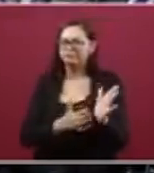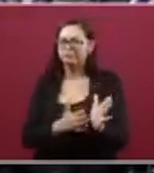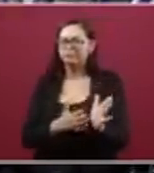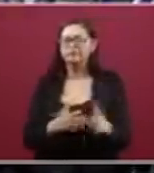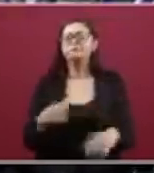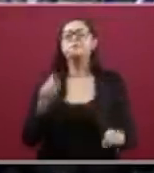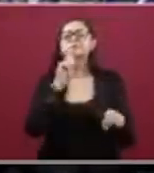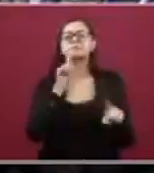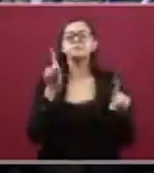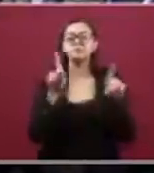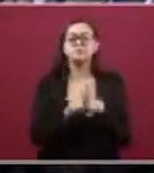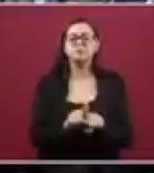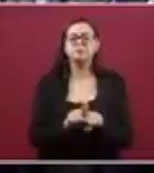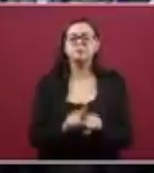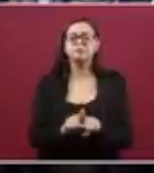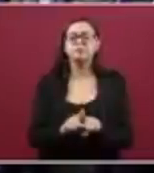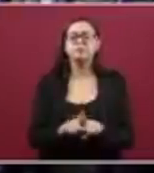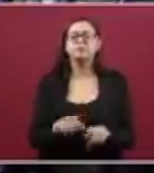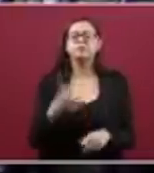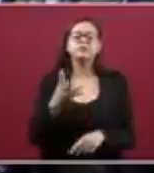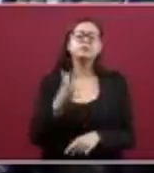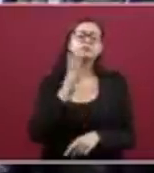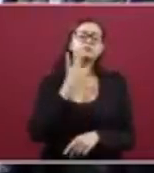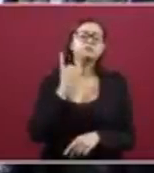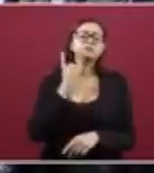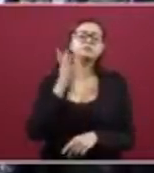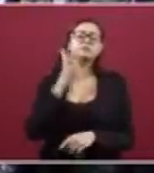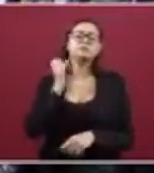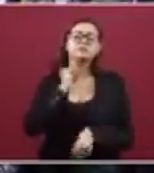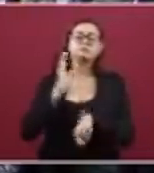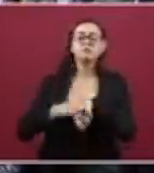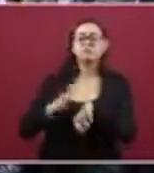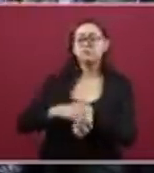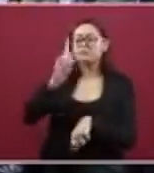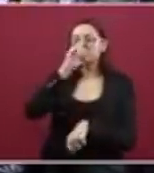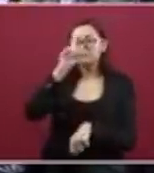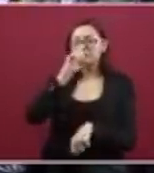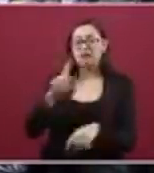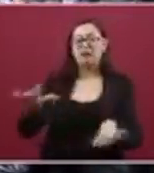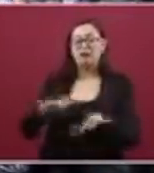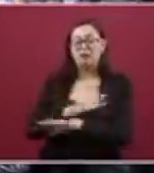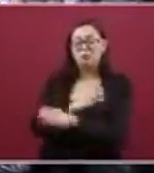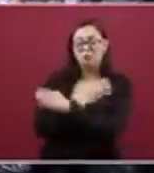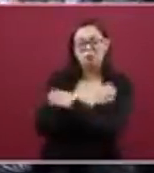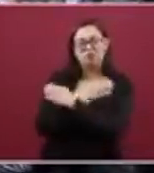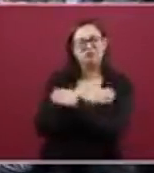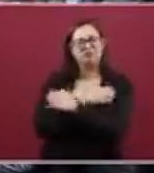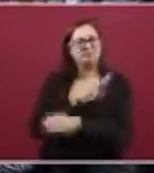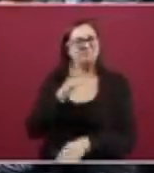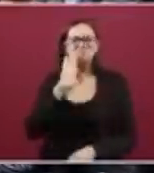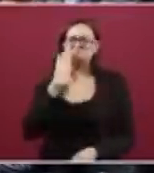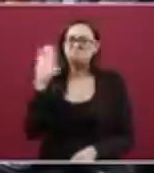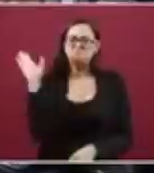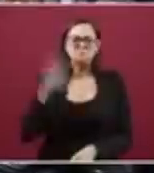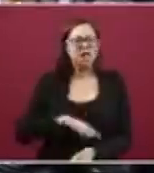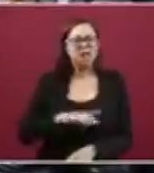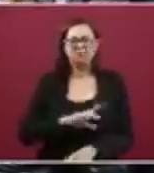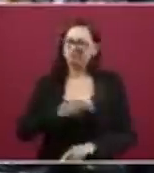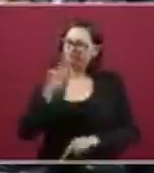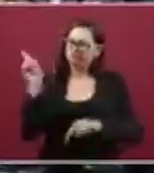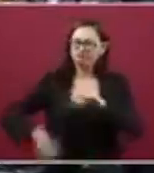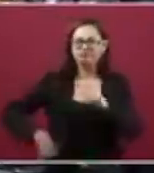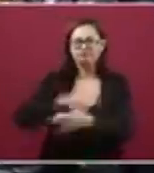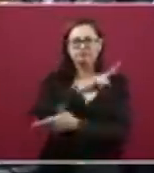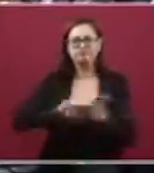cancelar la mal llamada reforma educativa y estamos por enviar la iniciativa de ley